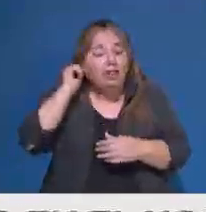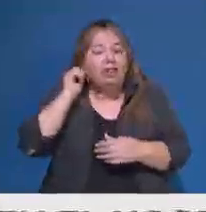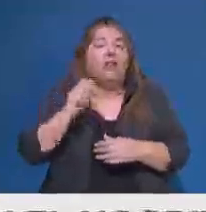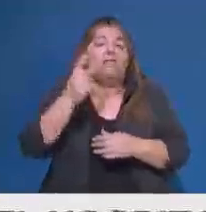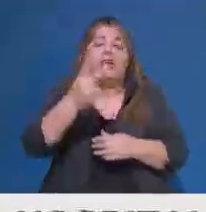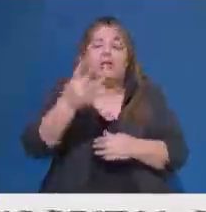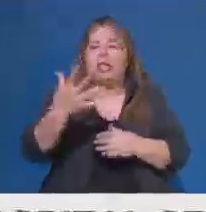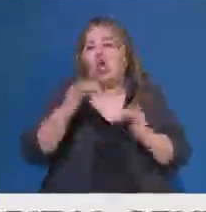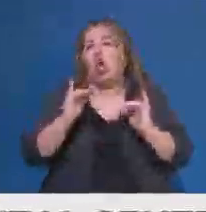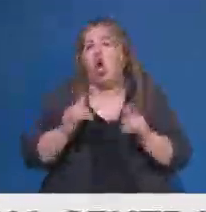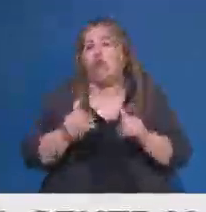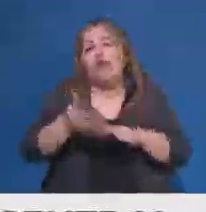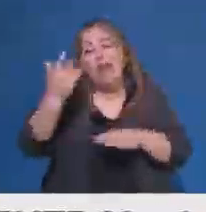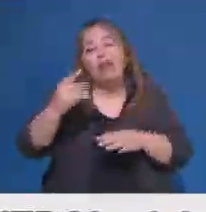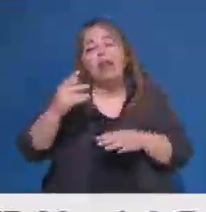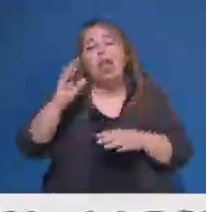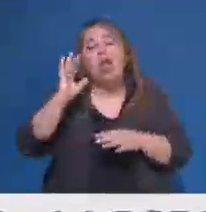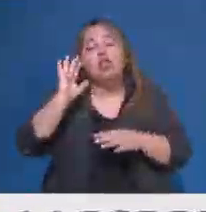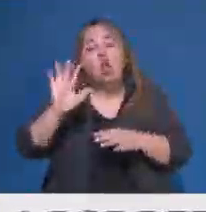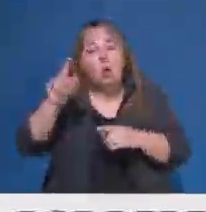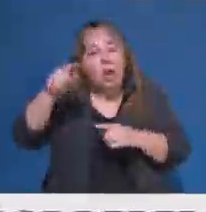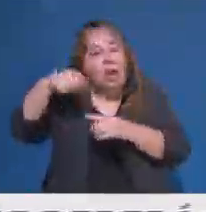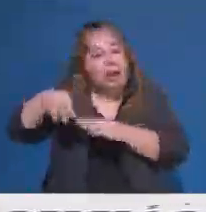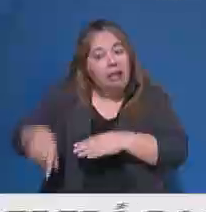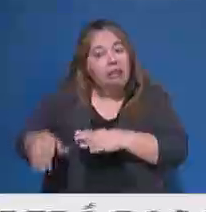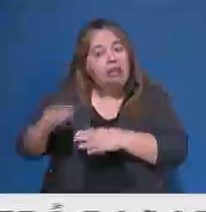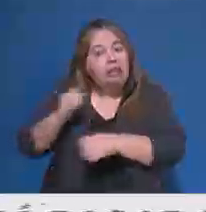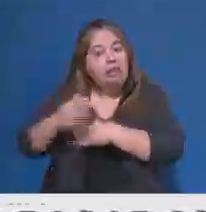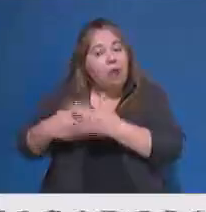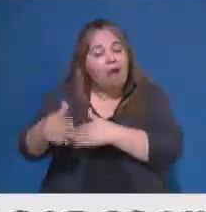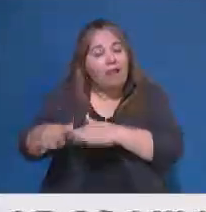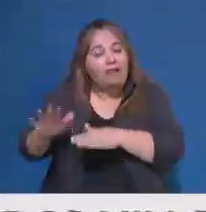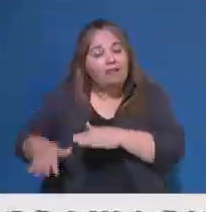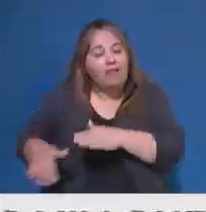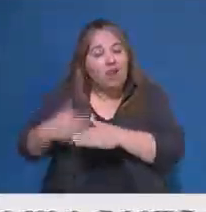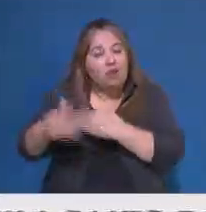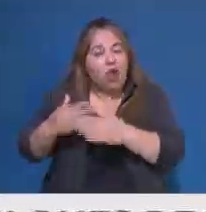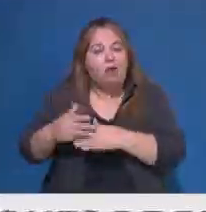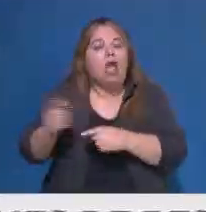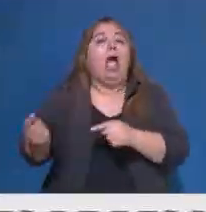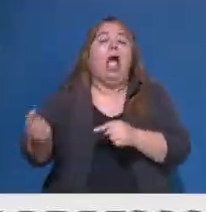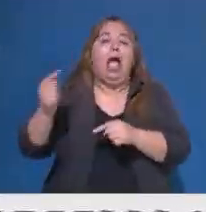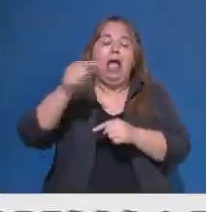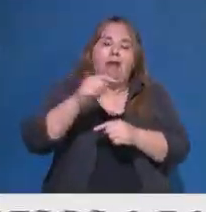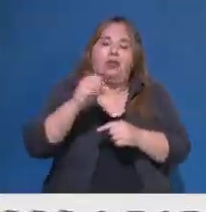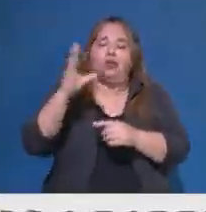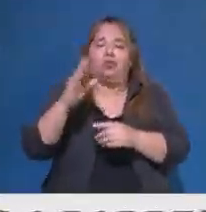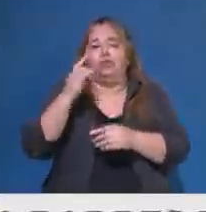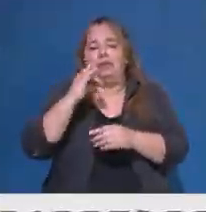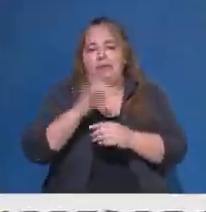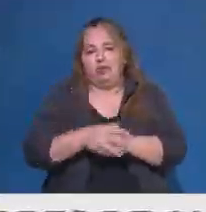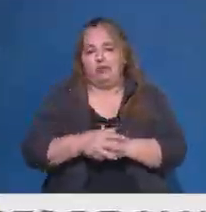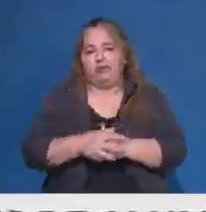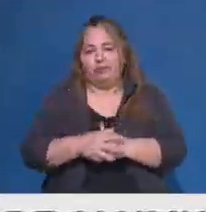años, que se formó en las inferiores de Godoy Cruz y que aquí en Maipú está realmente metiéndose en el corazón de los hinchas. Esta